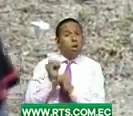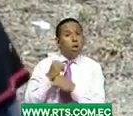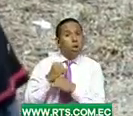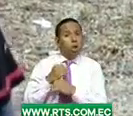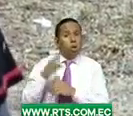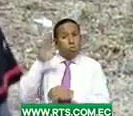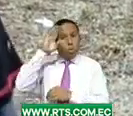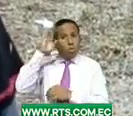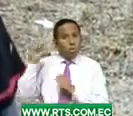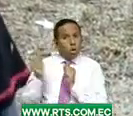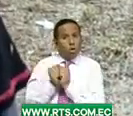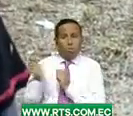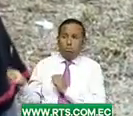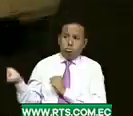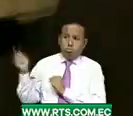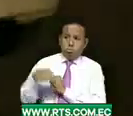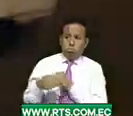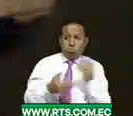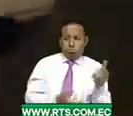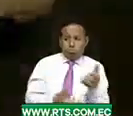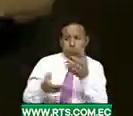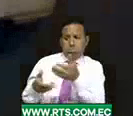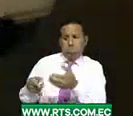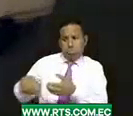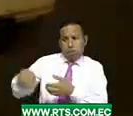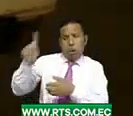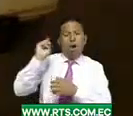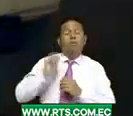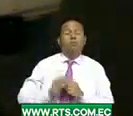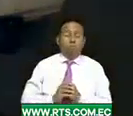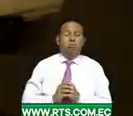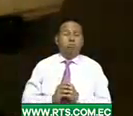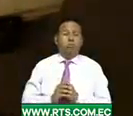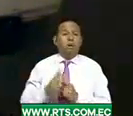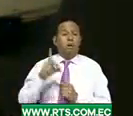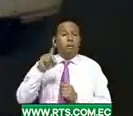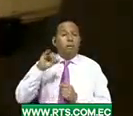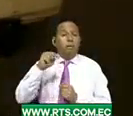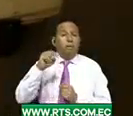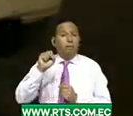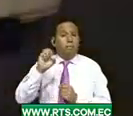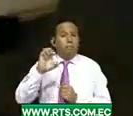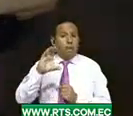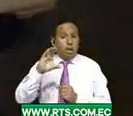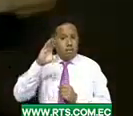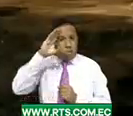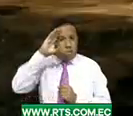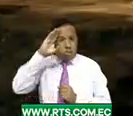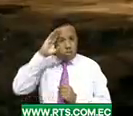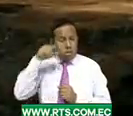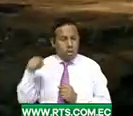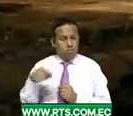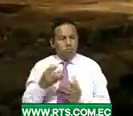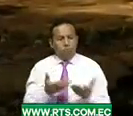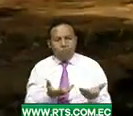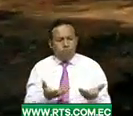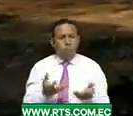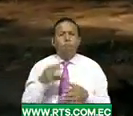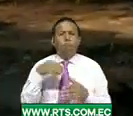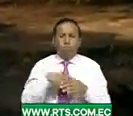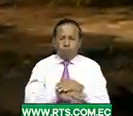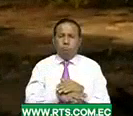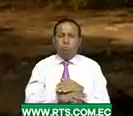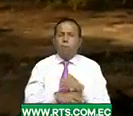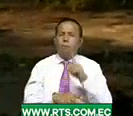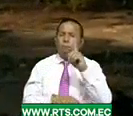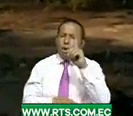ya llevaron el bebé. Efectivos de la DINASED fueron quienes intervinieron en este caso. Sin embargo, bajo el argumento